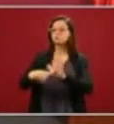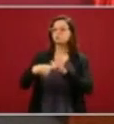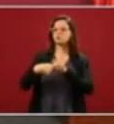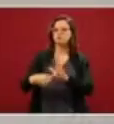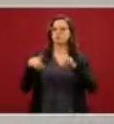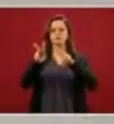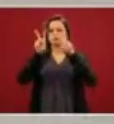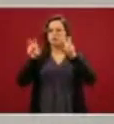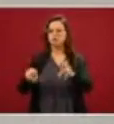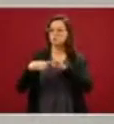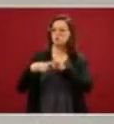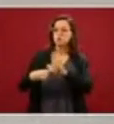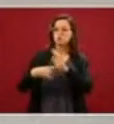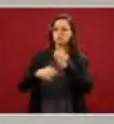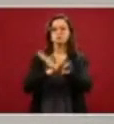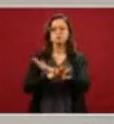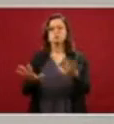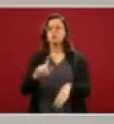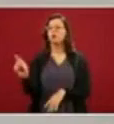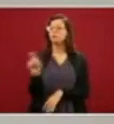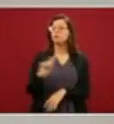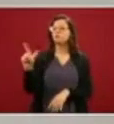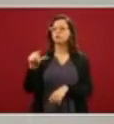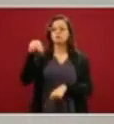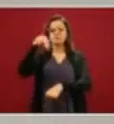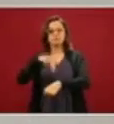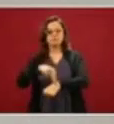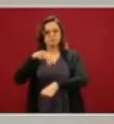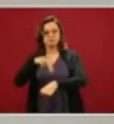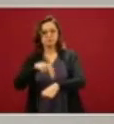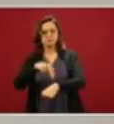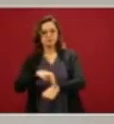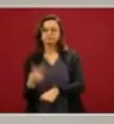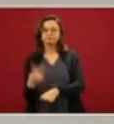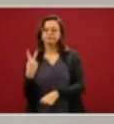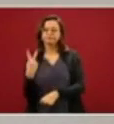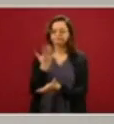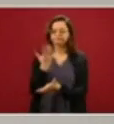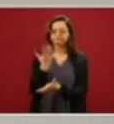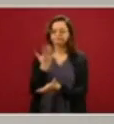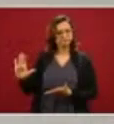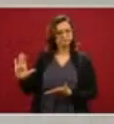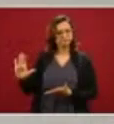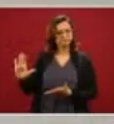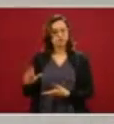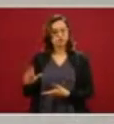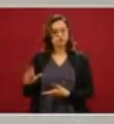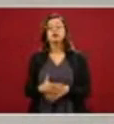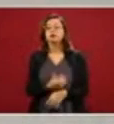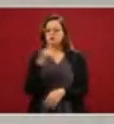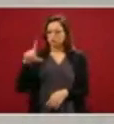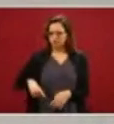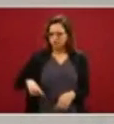de carácter profesional, de carácter técnico, en el que se requieren acciones por parte del